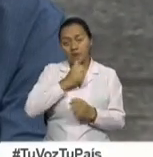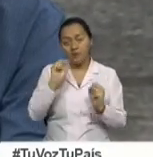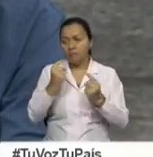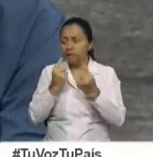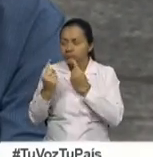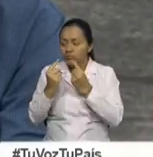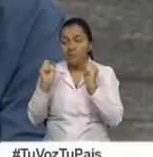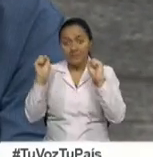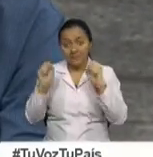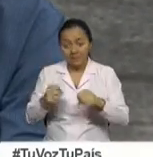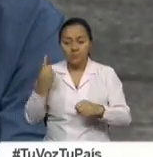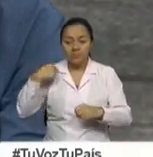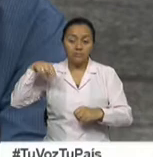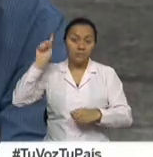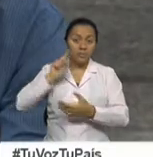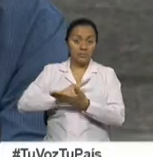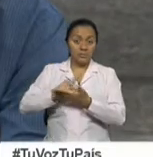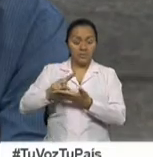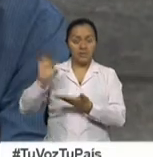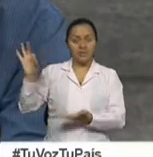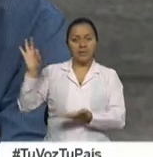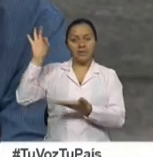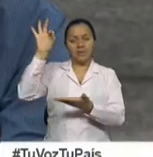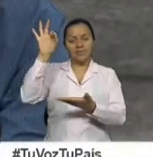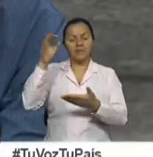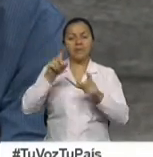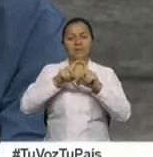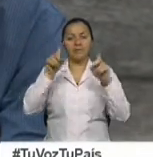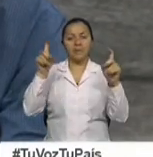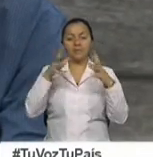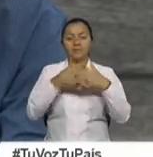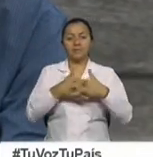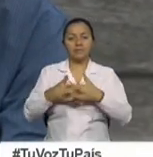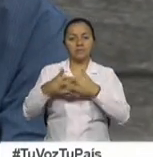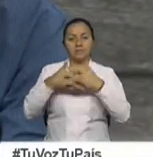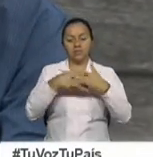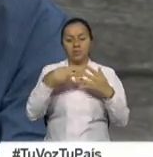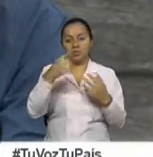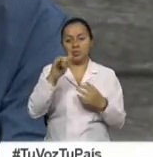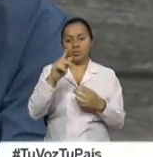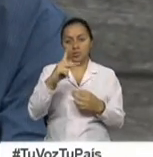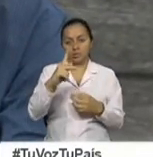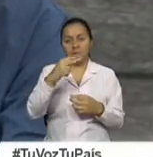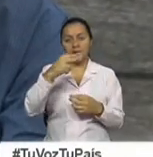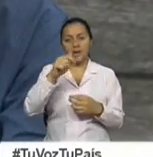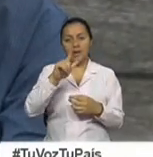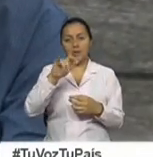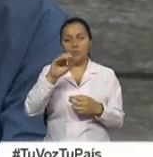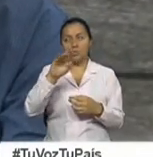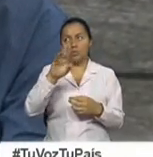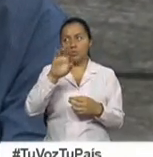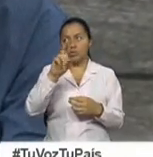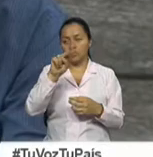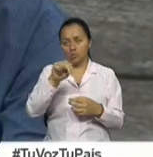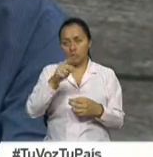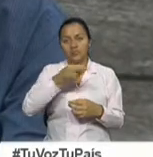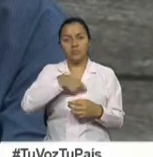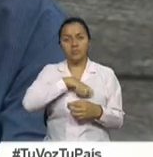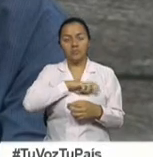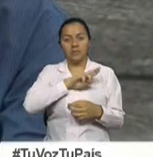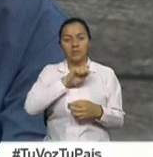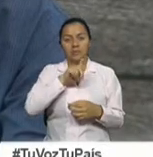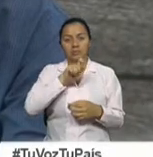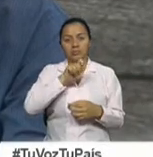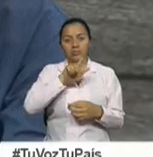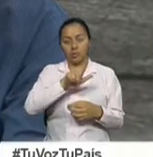semana pasada me reuní con representantes de las empresas estadounidenses Baker Hughes, Halliburton, de la española Repsol y